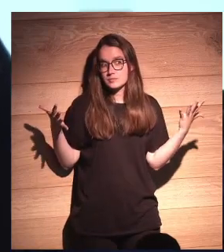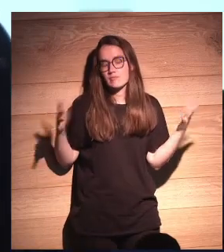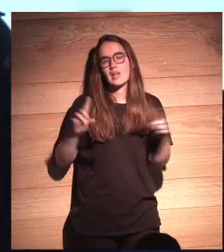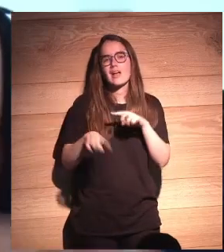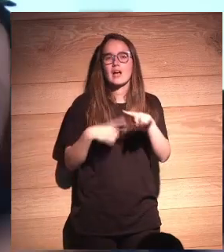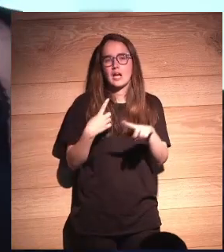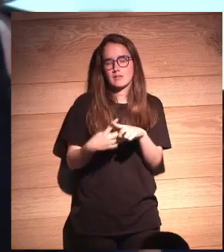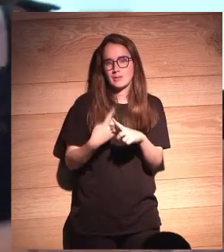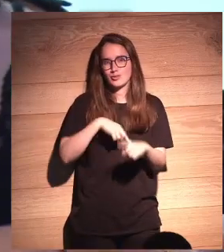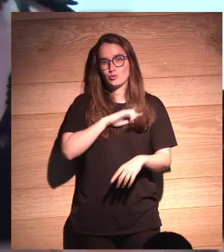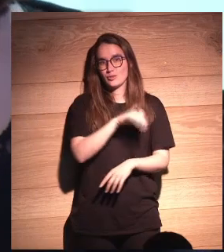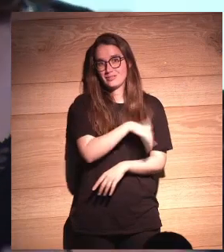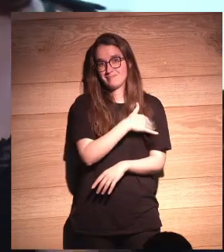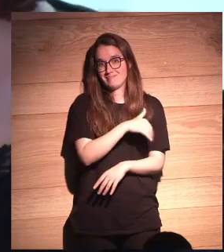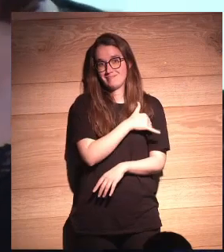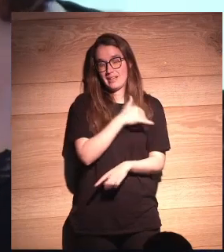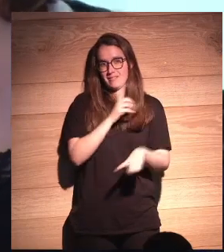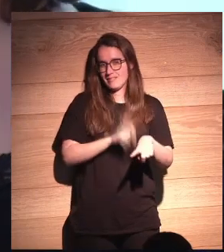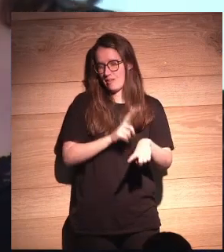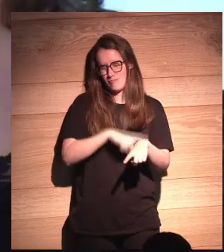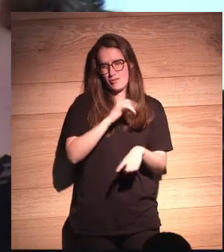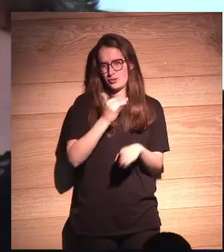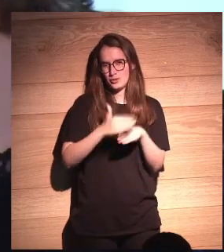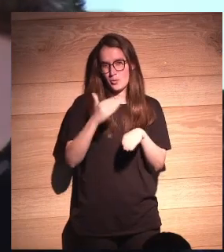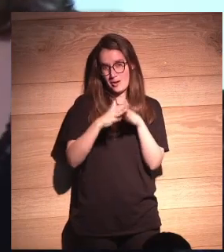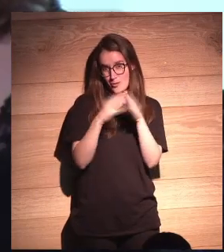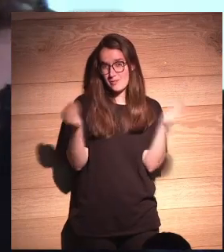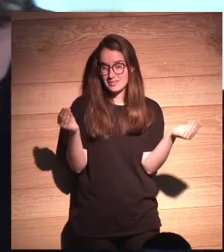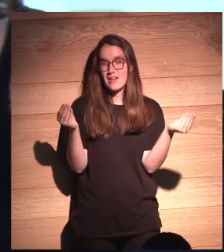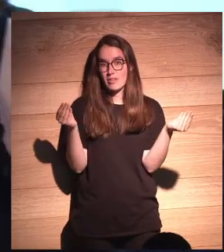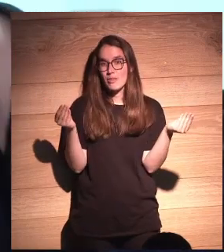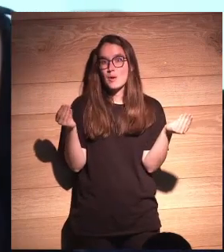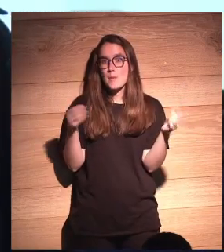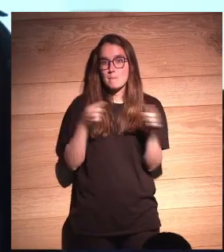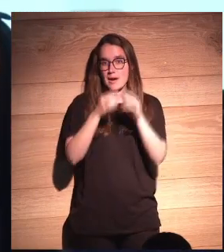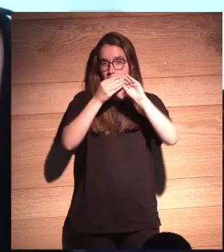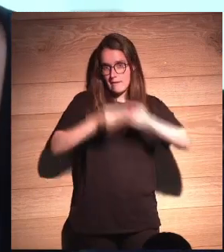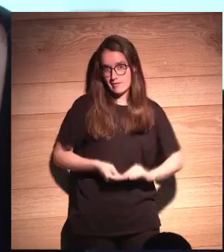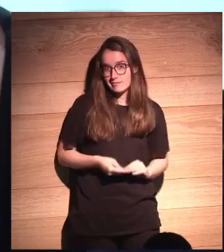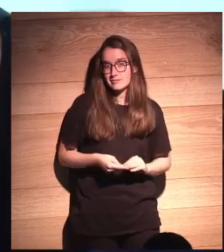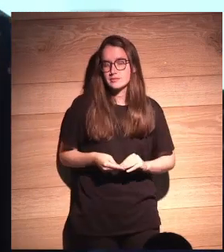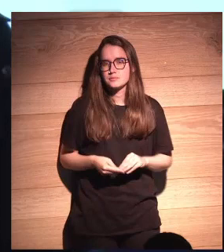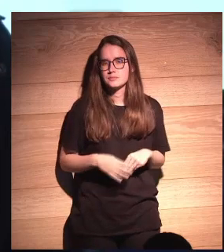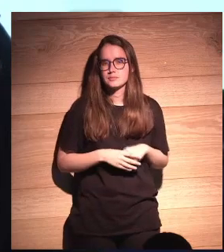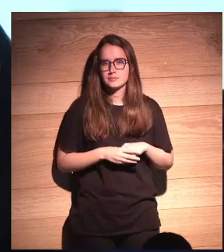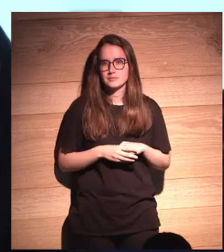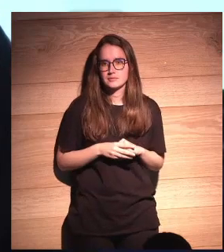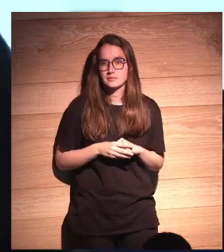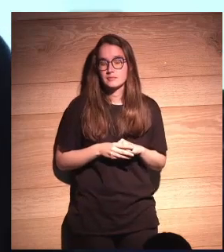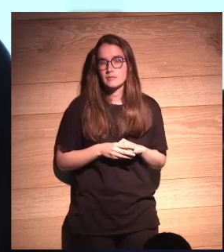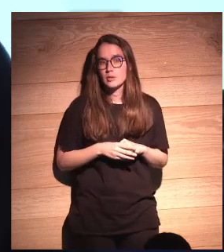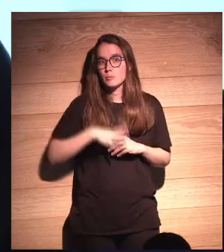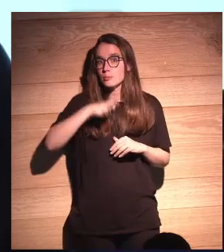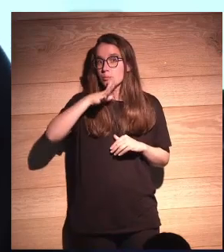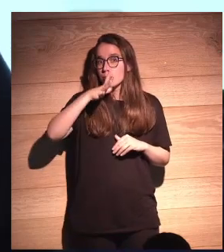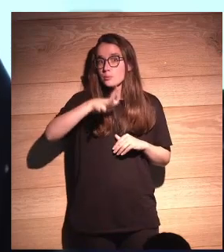Y además que éramos estudiantes, teníamos el tiempo y el espacio, ¿no?, de la universidad para desarrollarlo. Es